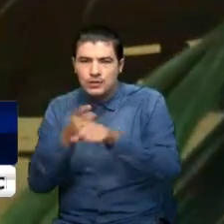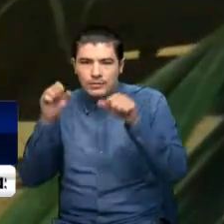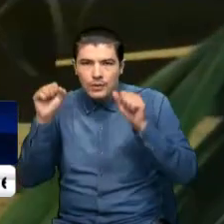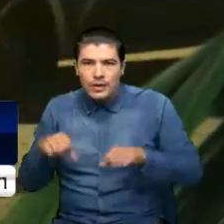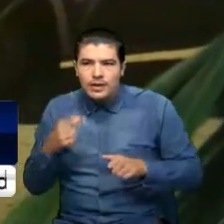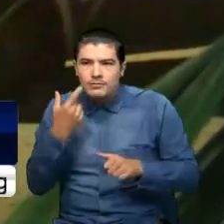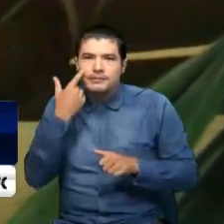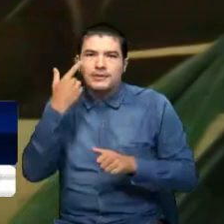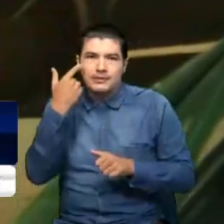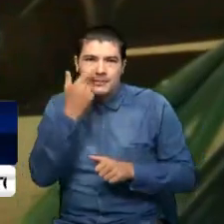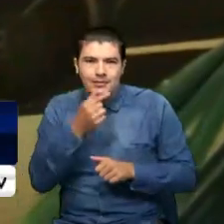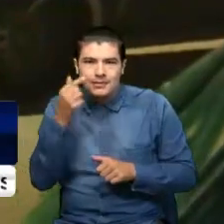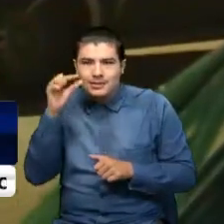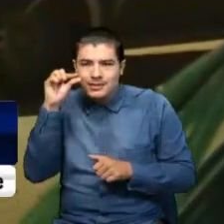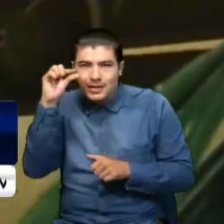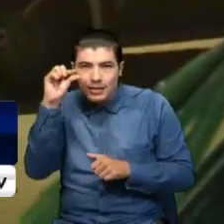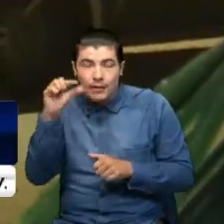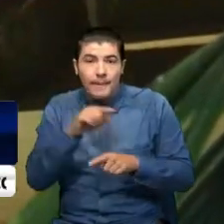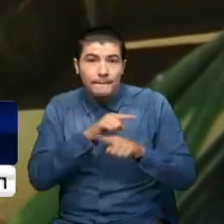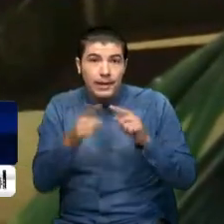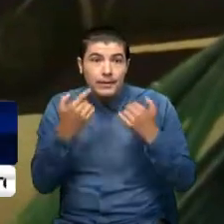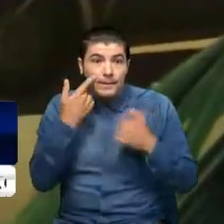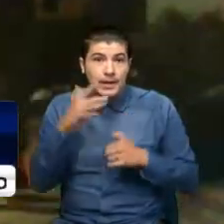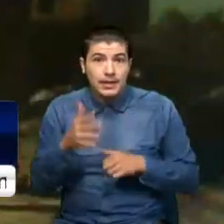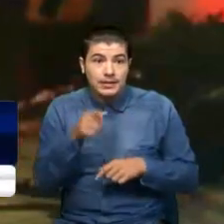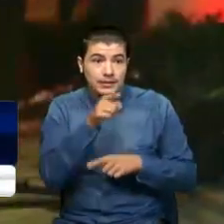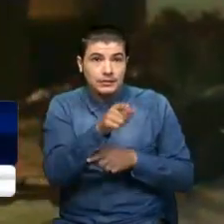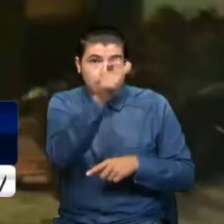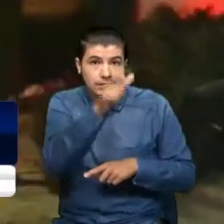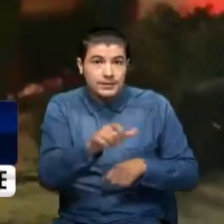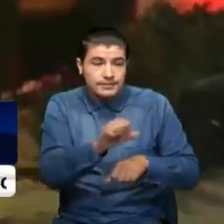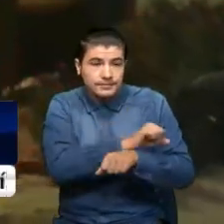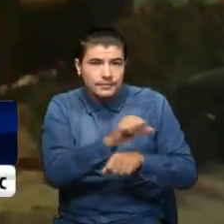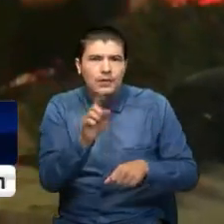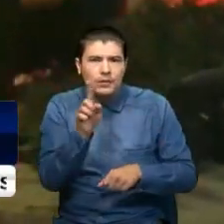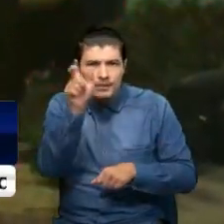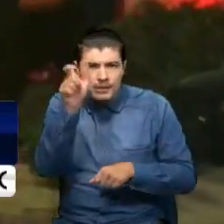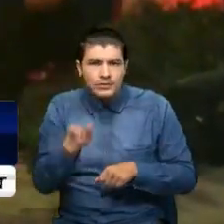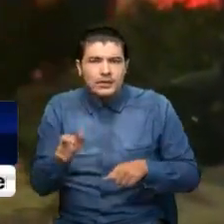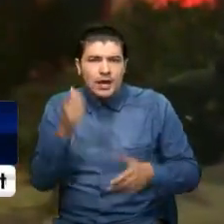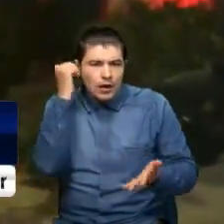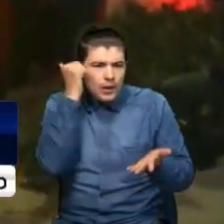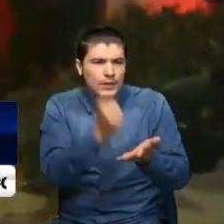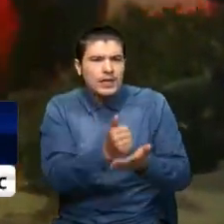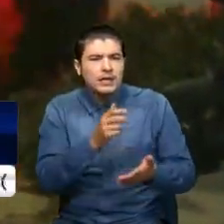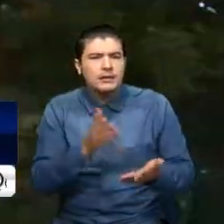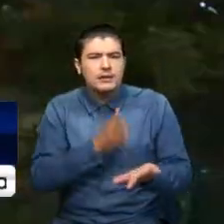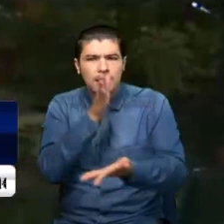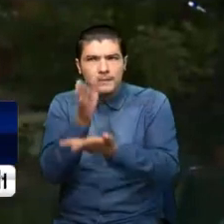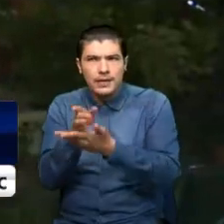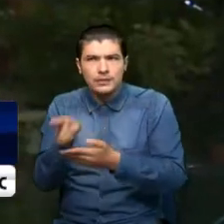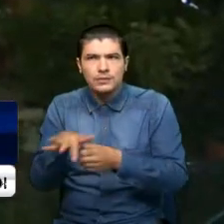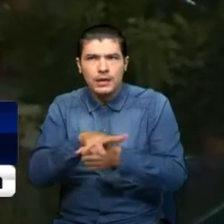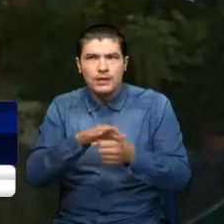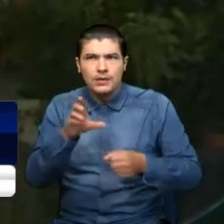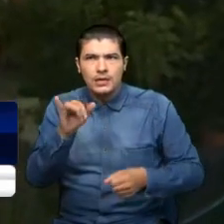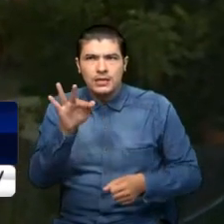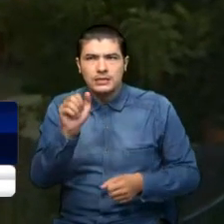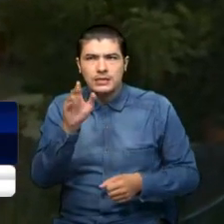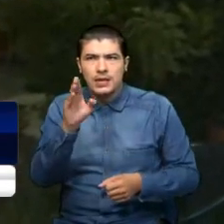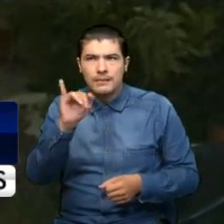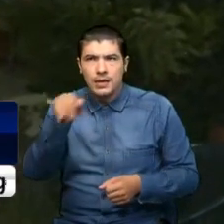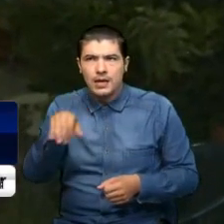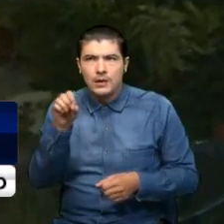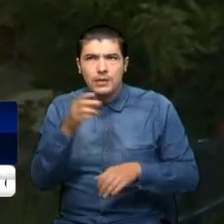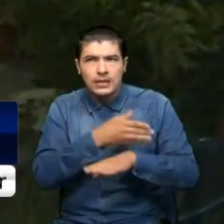algo diferente al parecer el conductor fue asesinado por un pasajero que lo obligó a trasladarse hasta el barrio cristal bajo donde